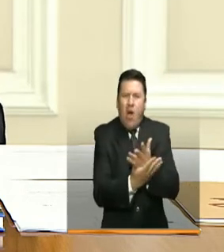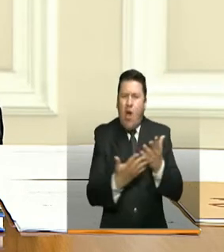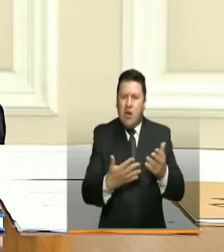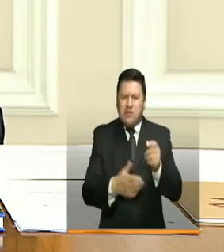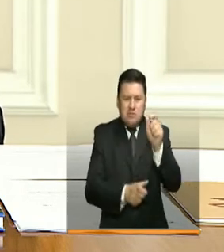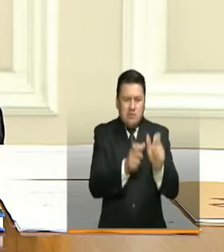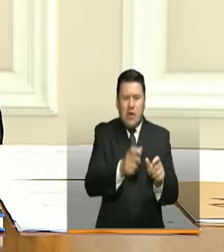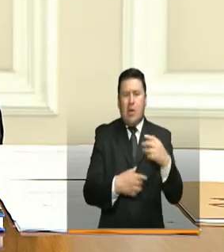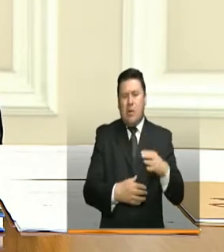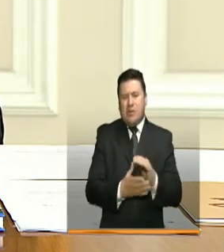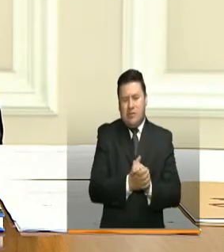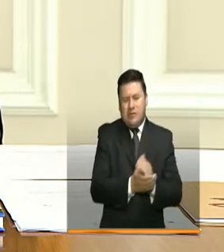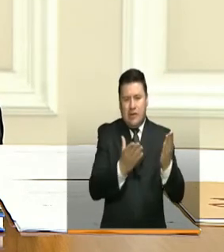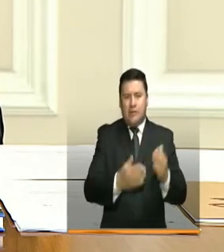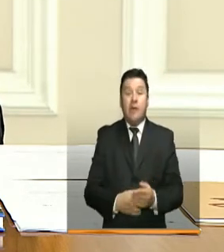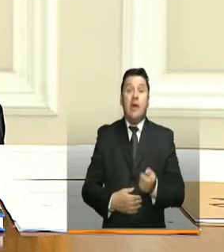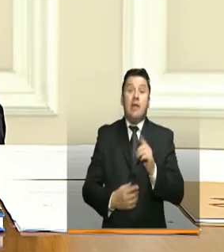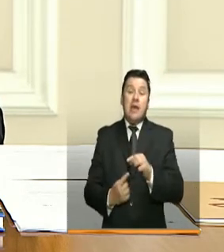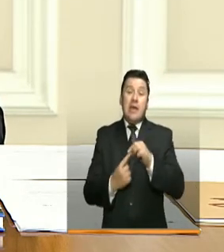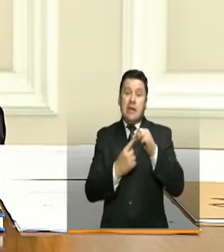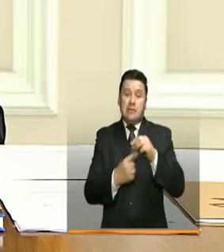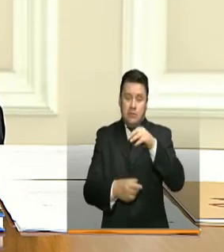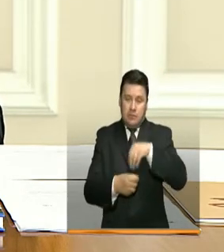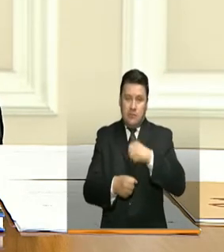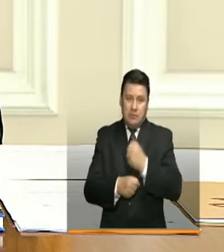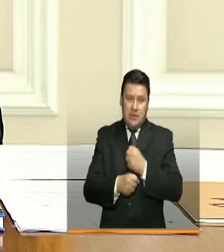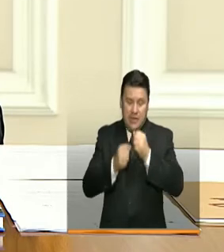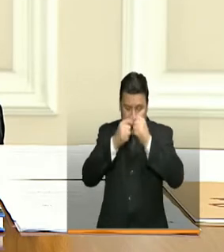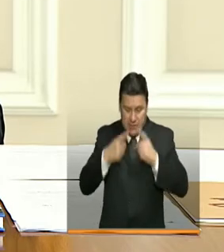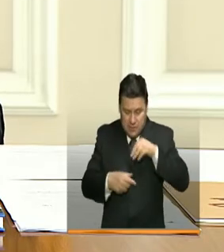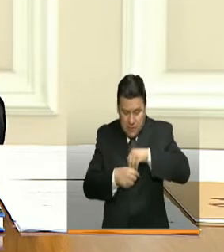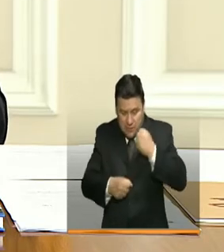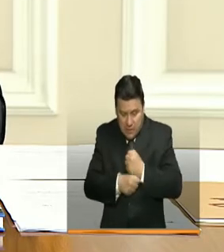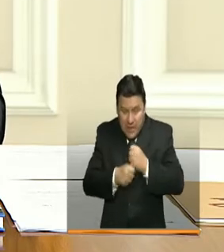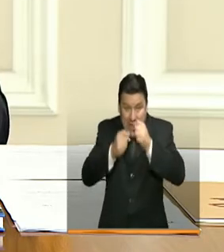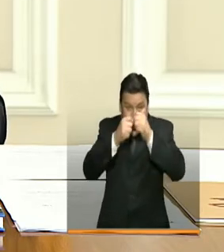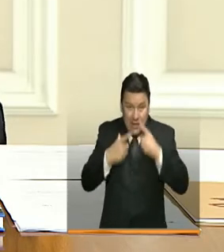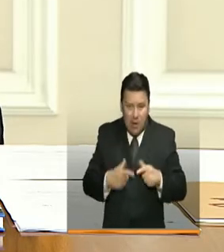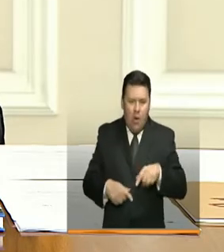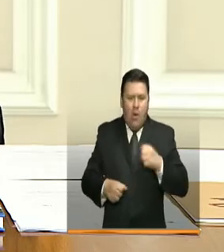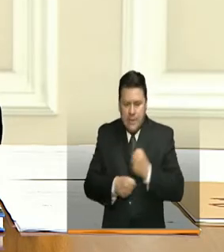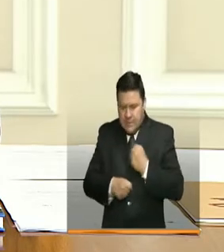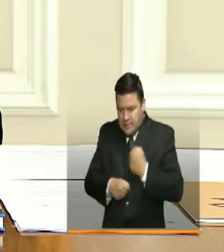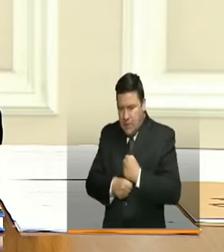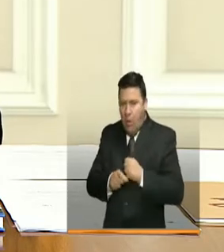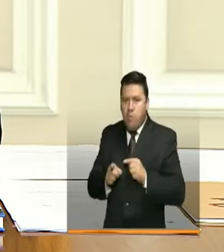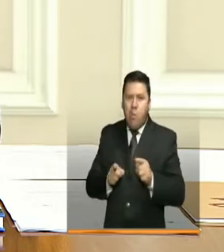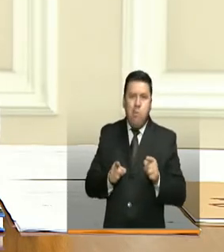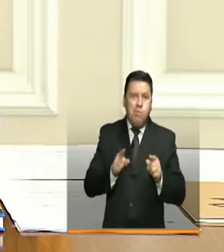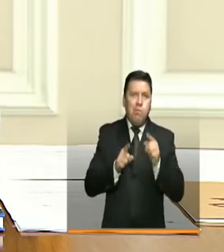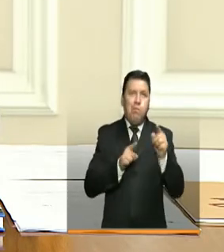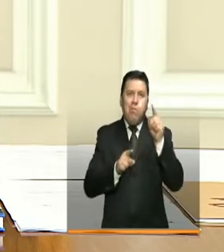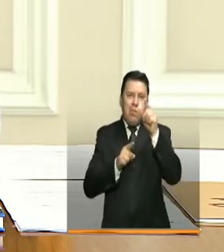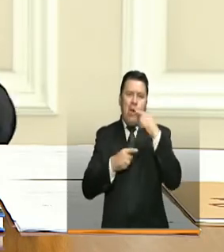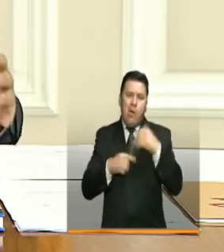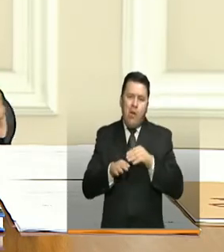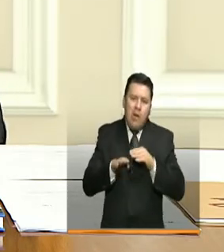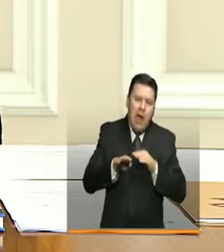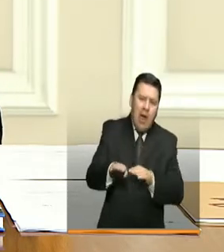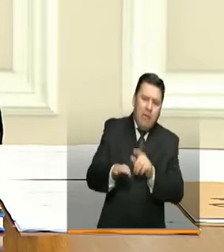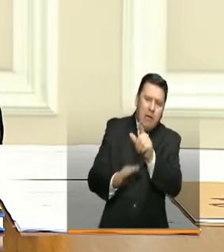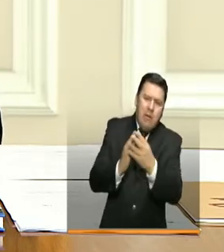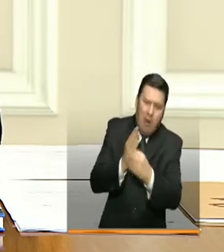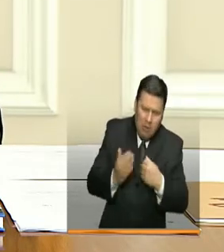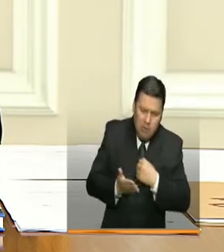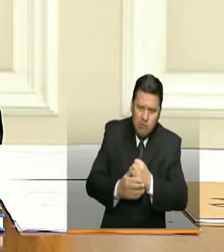saludar también muy especialmente a los funcionarios del Estado que están trabajando por los más vulnerables y por mantener toda